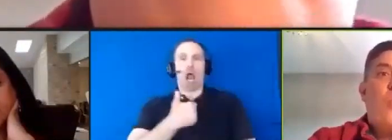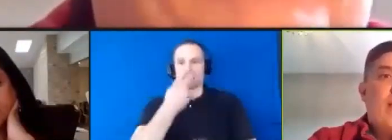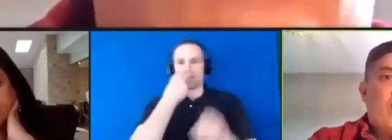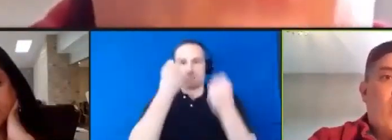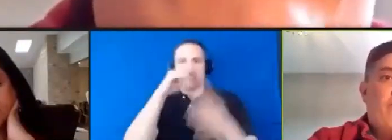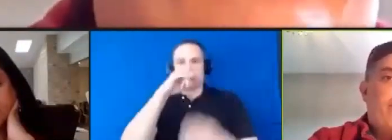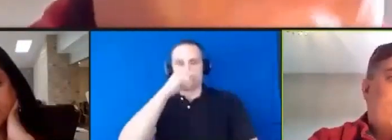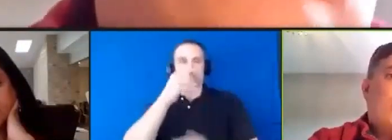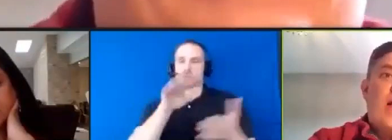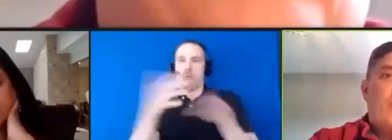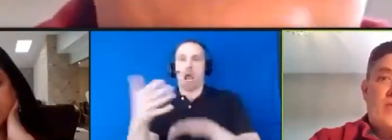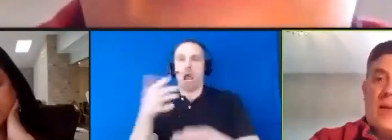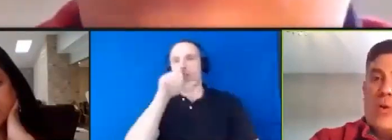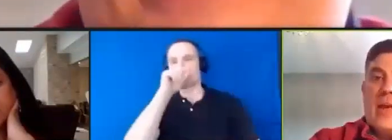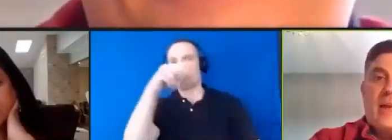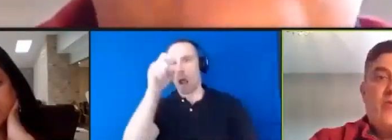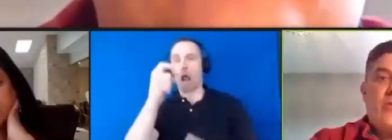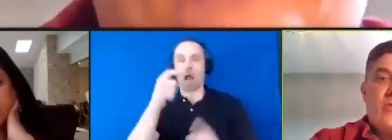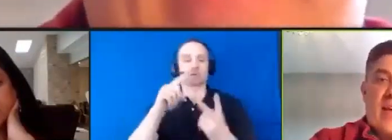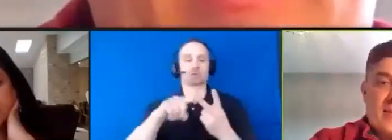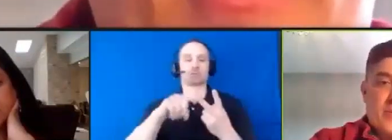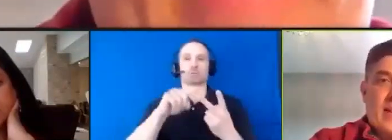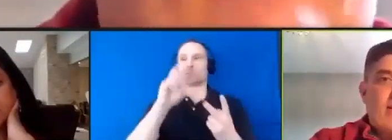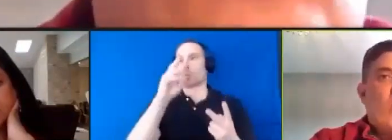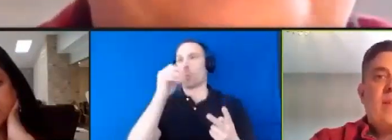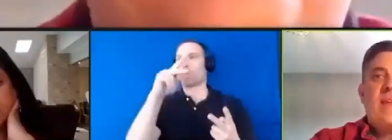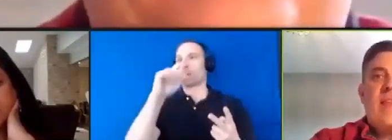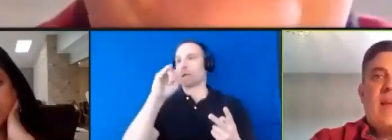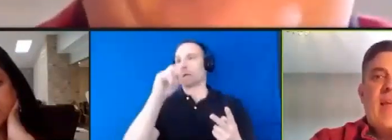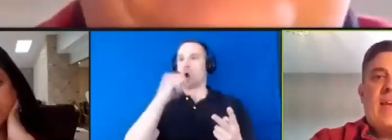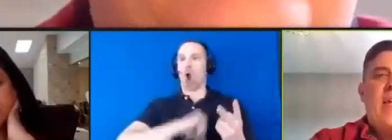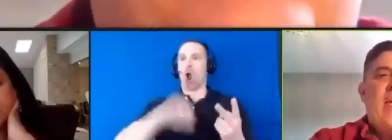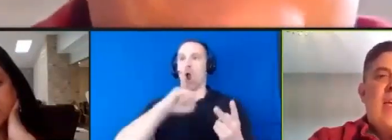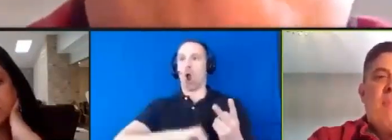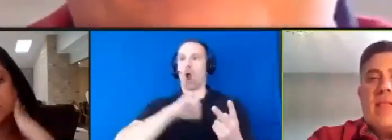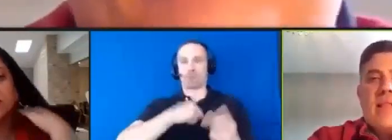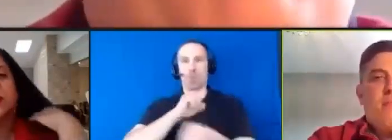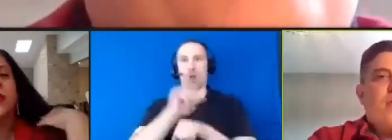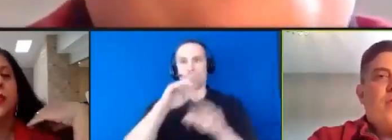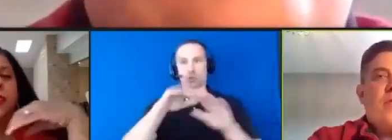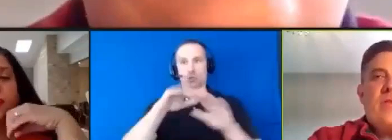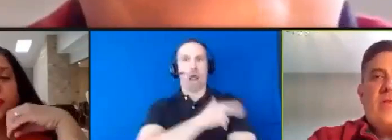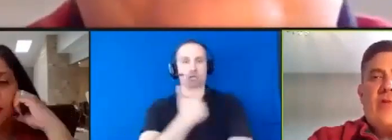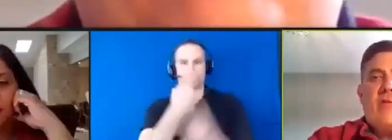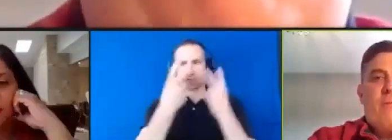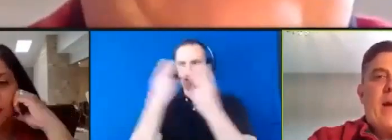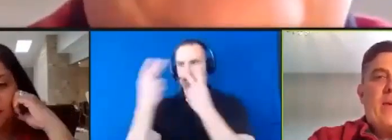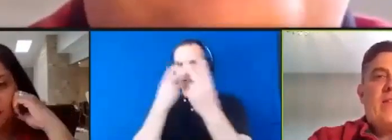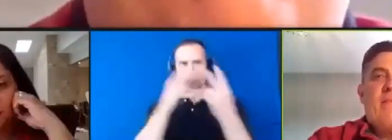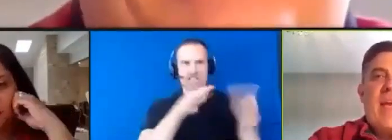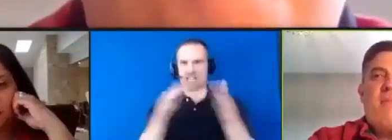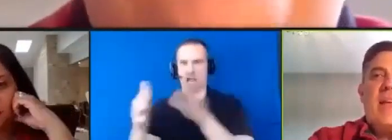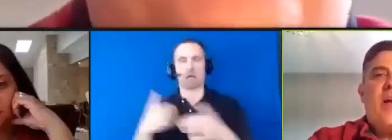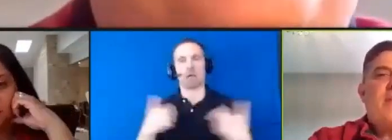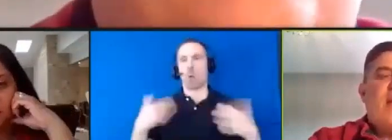difícil volver a tener la confianza de la comunidad yo he elegido vacunar a